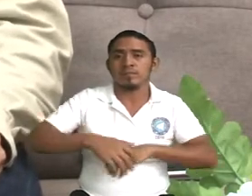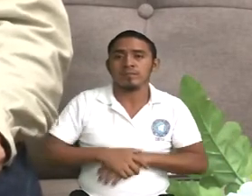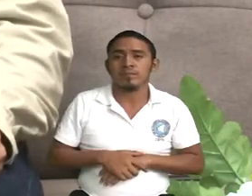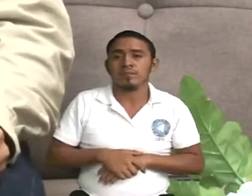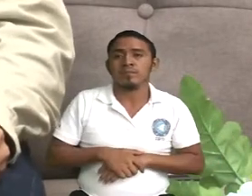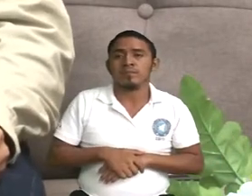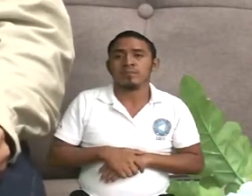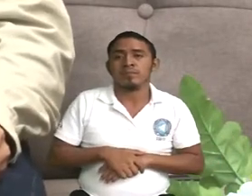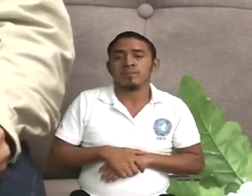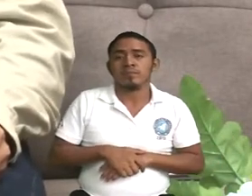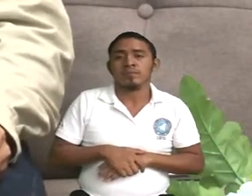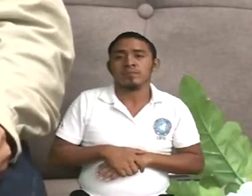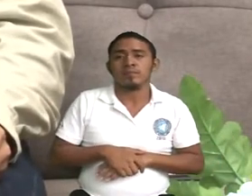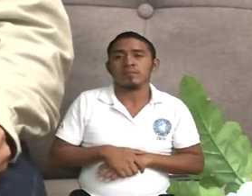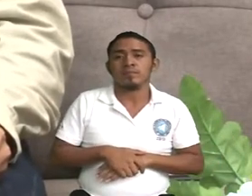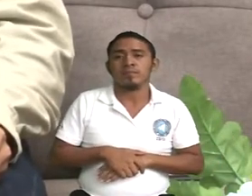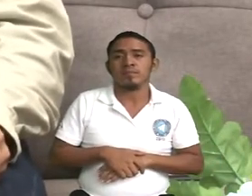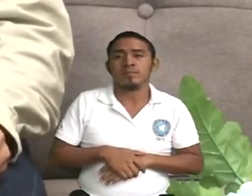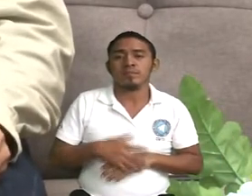nosotros tenemos